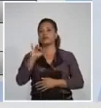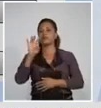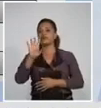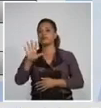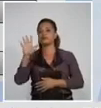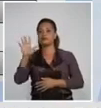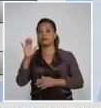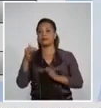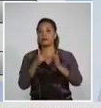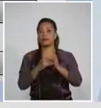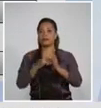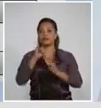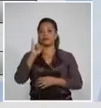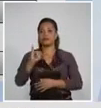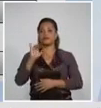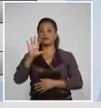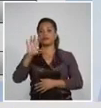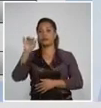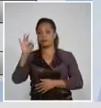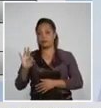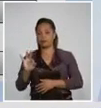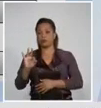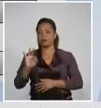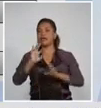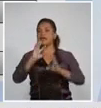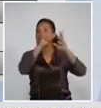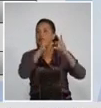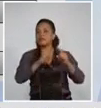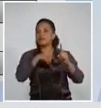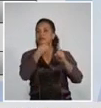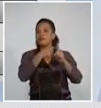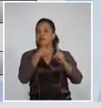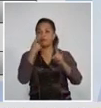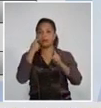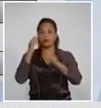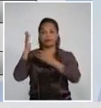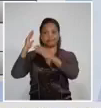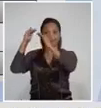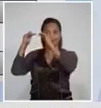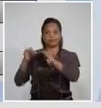655.788. Ya la cifra de confirmados en el mundo, ahí la tienen,